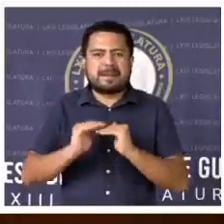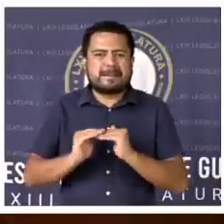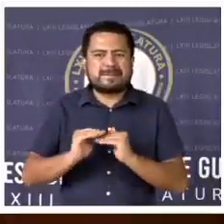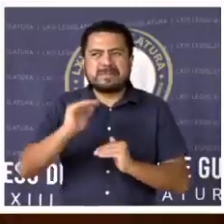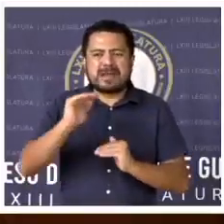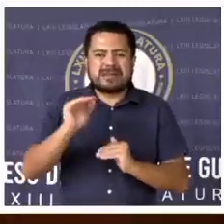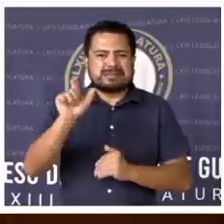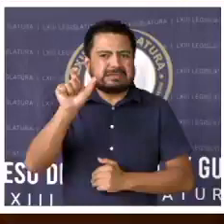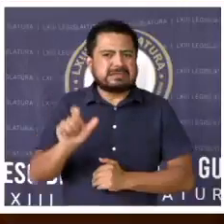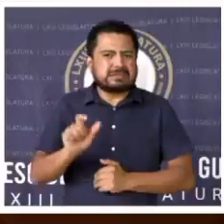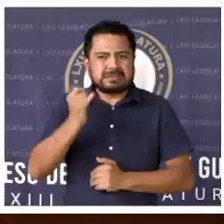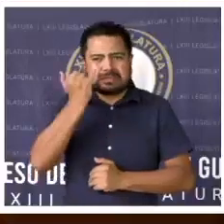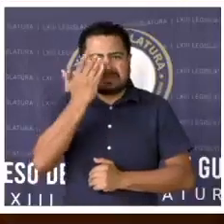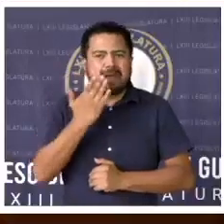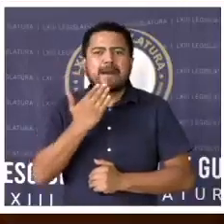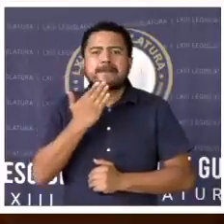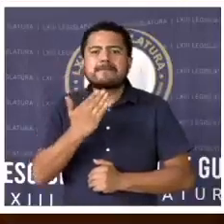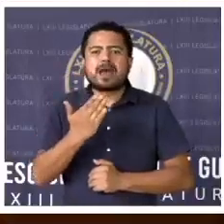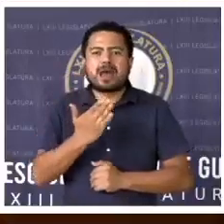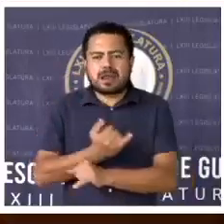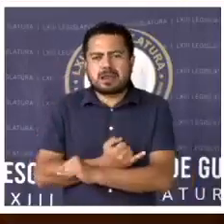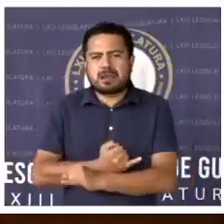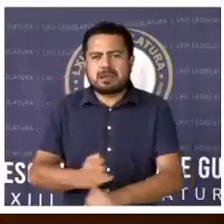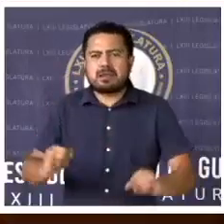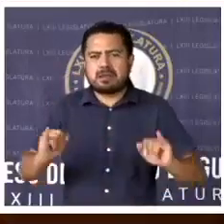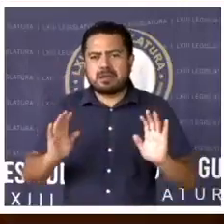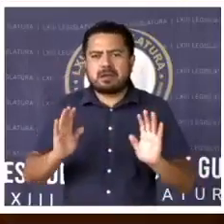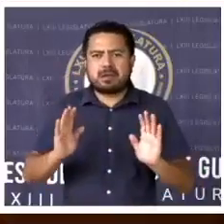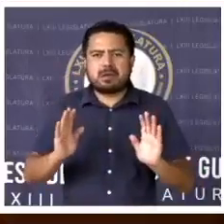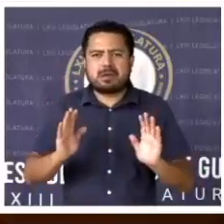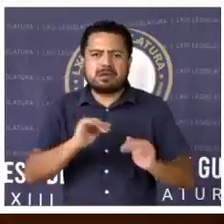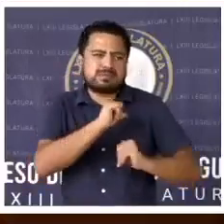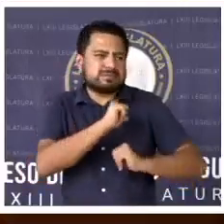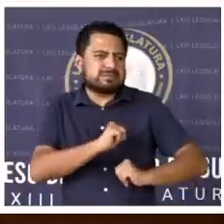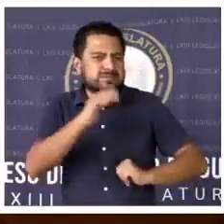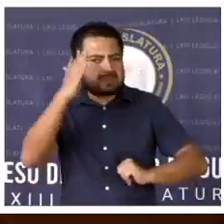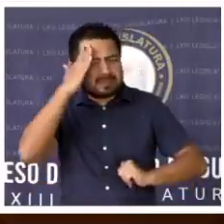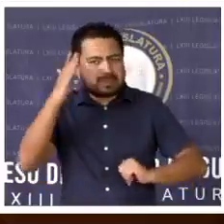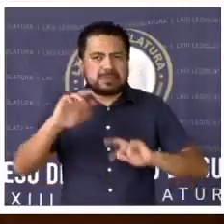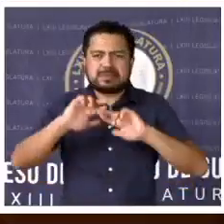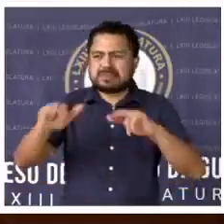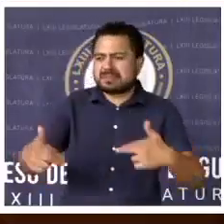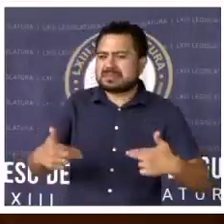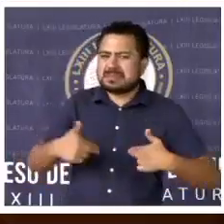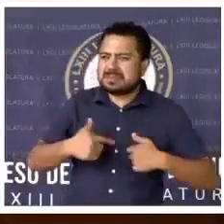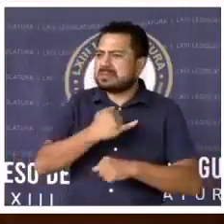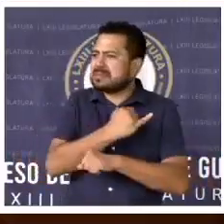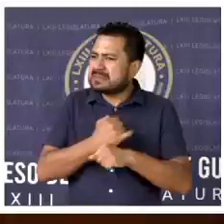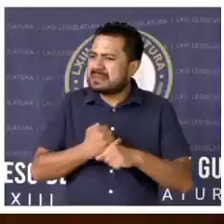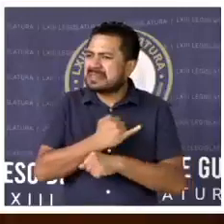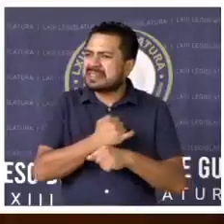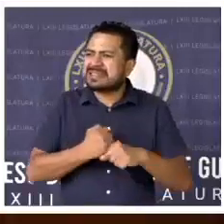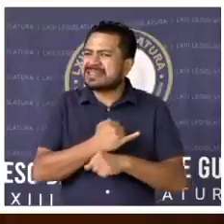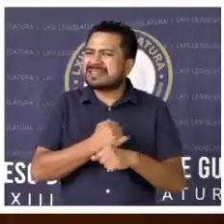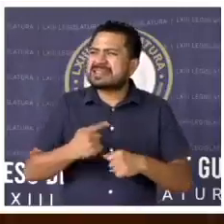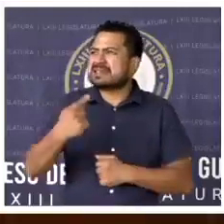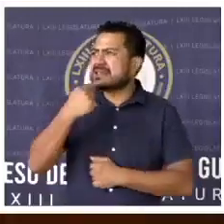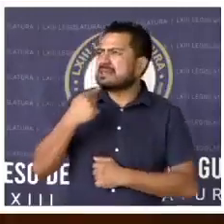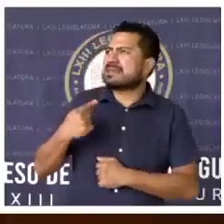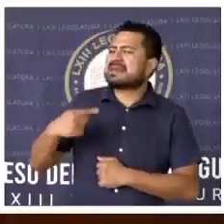carga moral y Autónoma encargado de recibir e Investigar las quejas